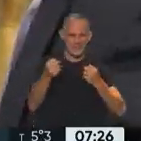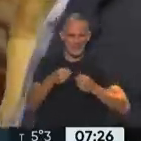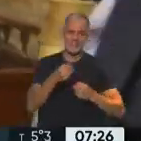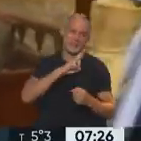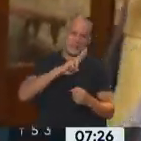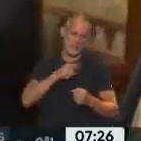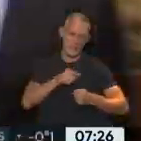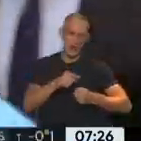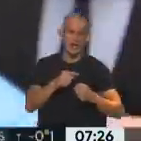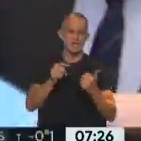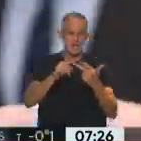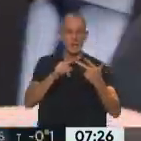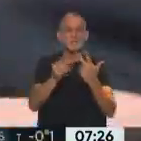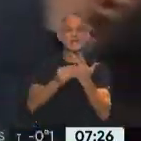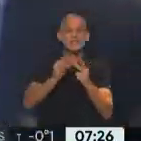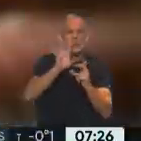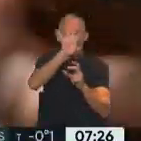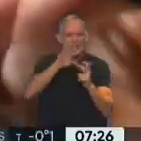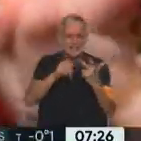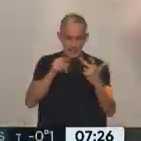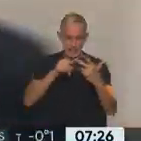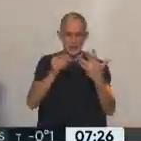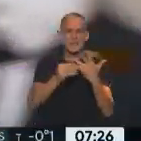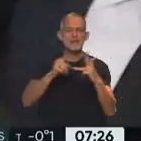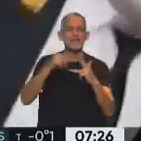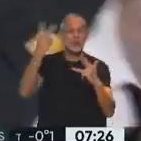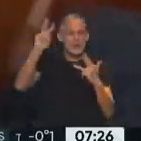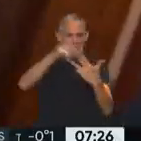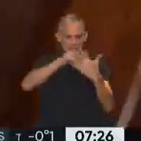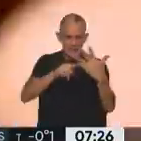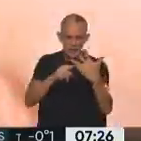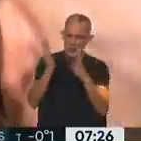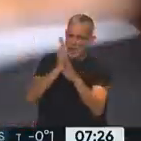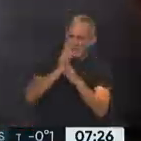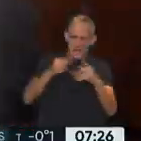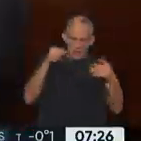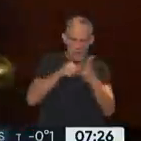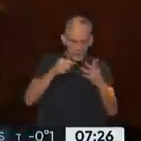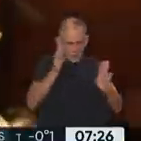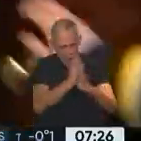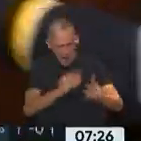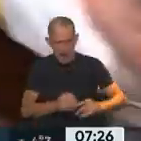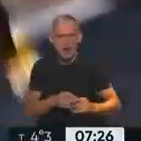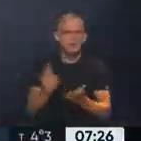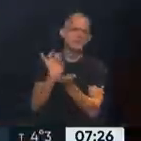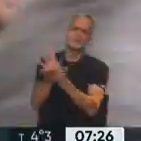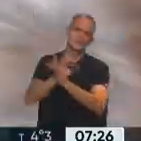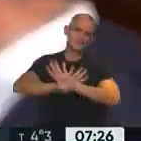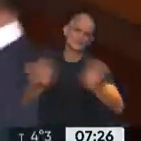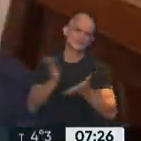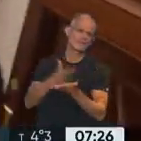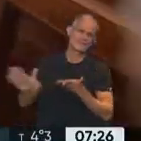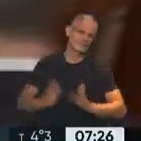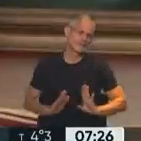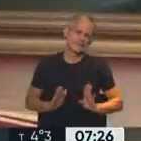ministra de defensa el ministro del interior y el ministro del exterior bueno hoy se confirmó el despido de la directora porque